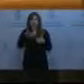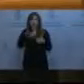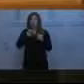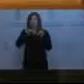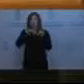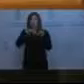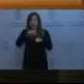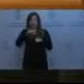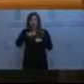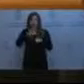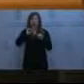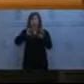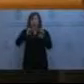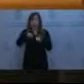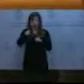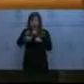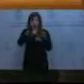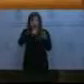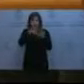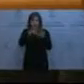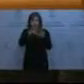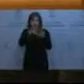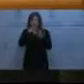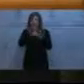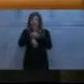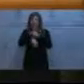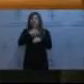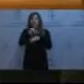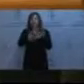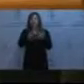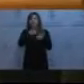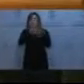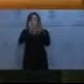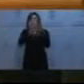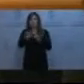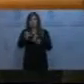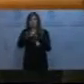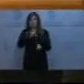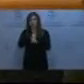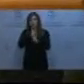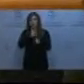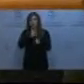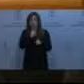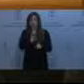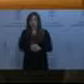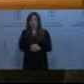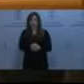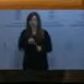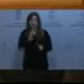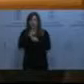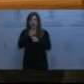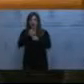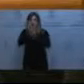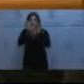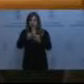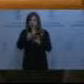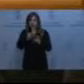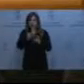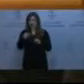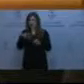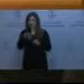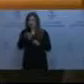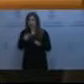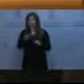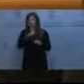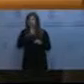adoptados en esta materia con omisión del trámite de informe o en contra de un informe desfavorable. La